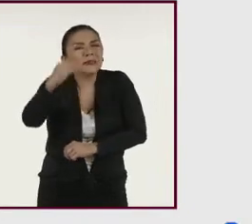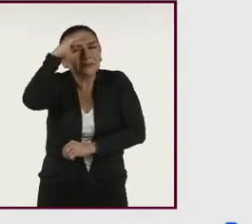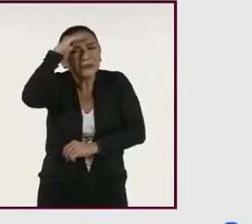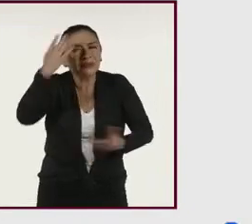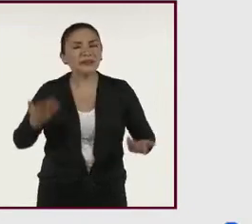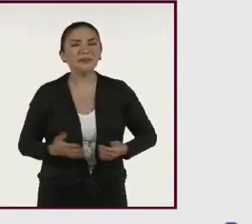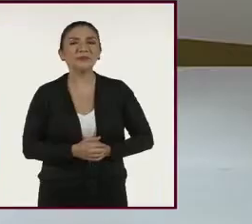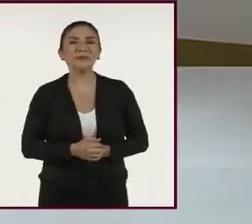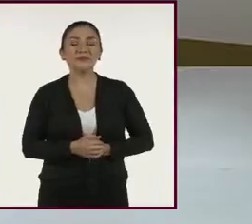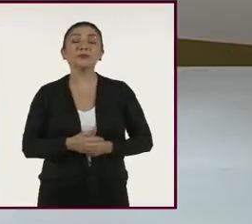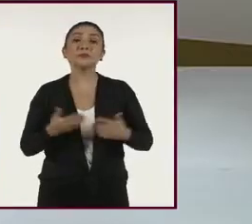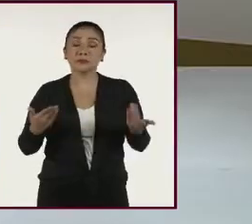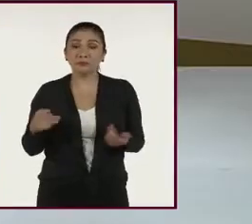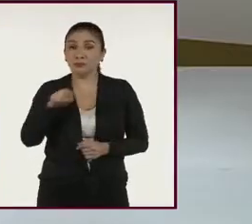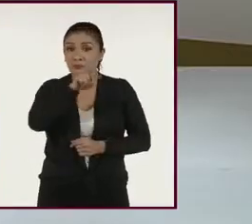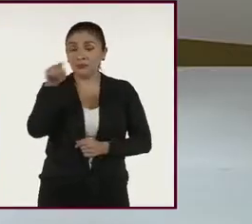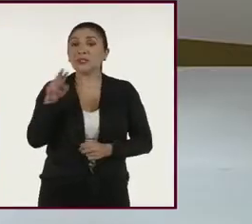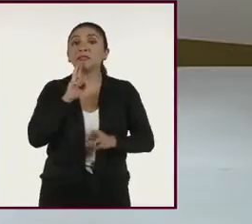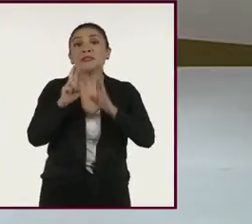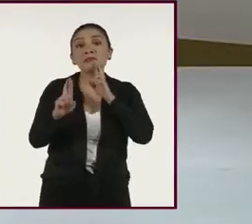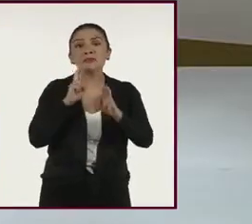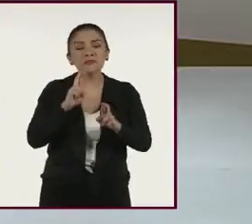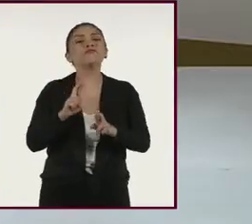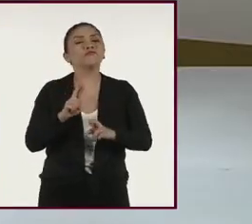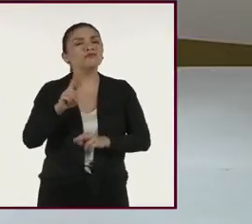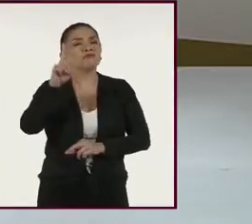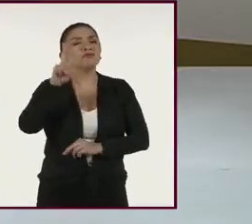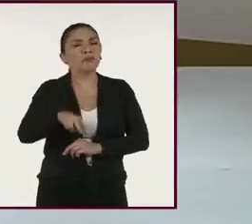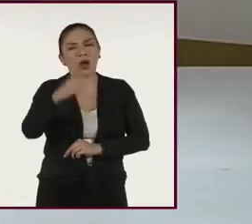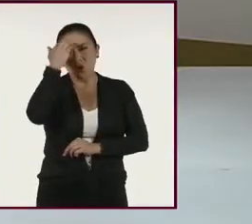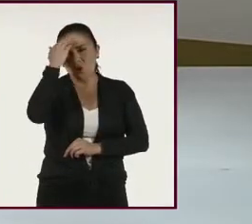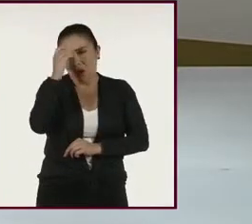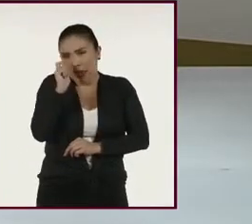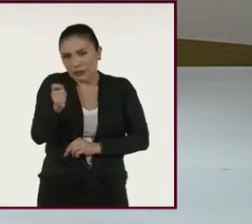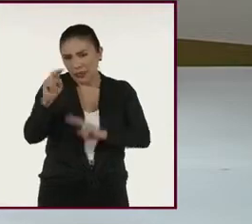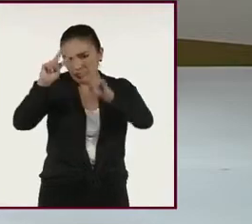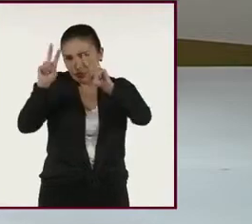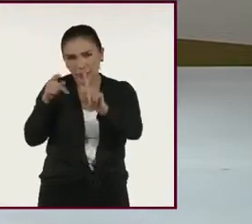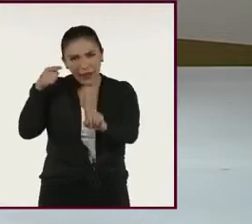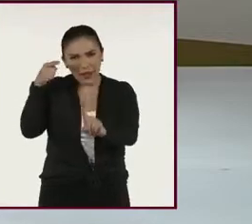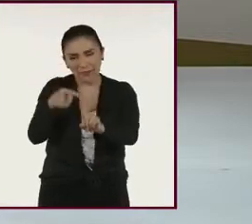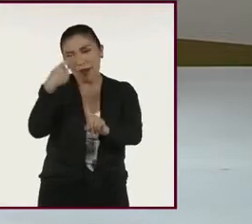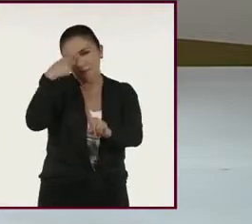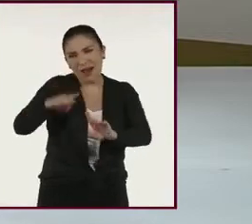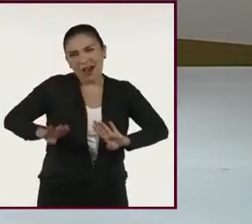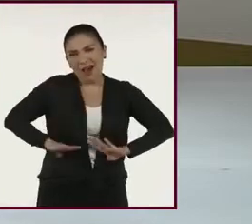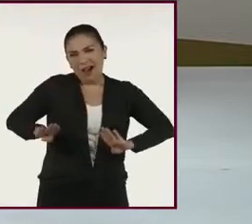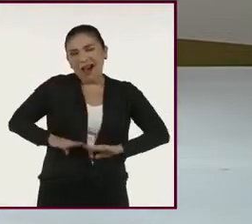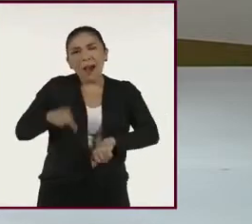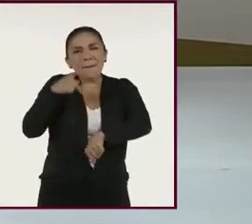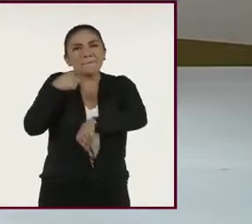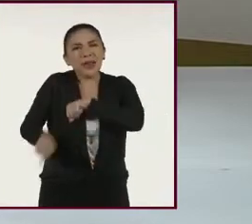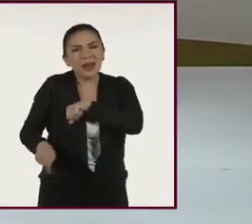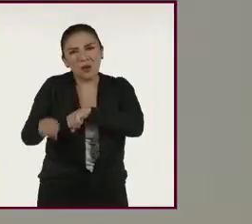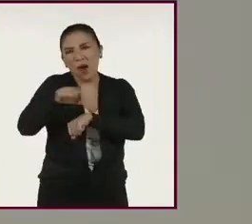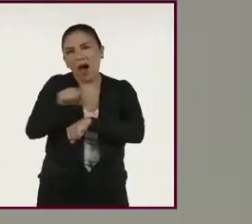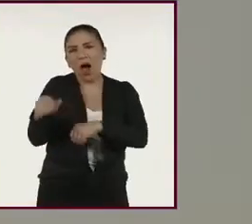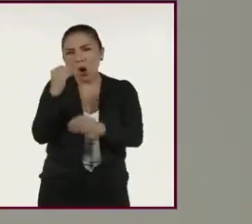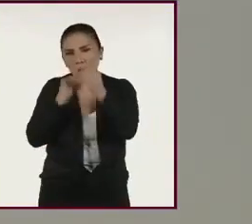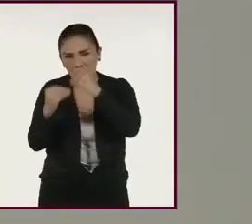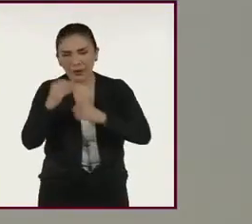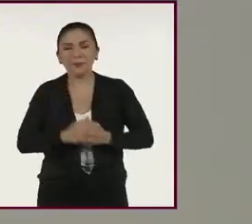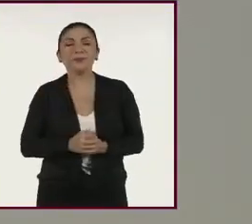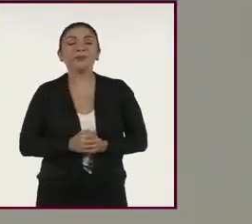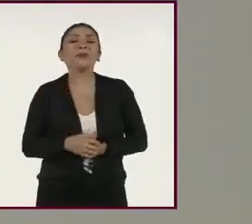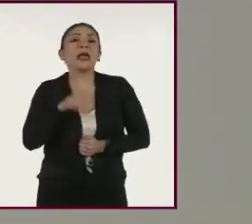Okay. En general tiene un gran acercamiento a lo que nos referimos con las conductas alimentarias de riesgo, ¿no? Hablamos